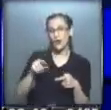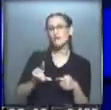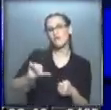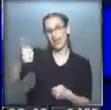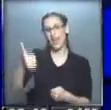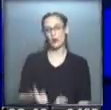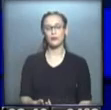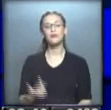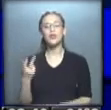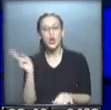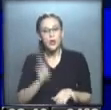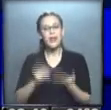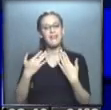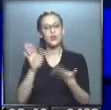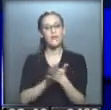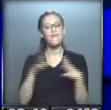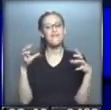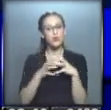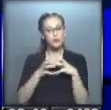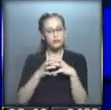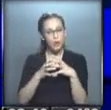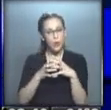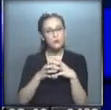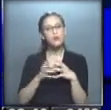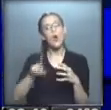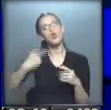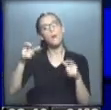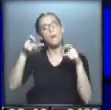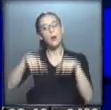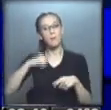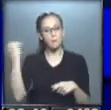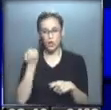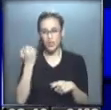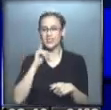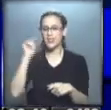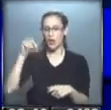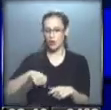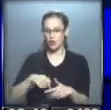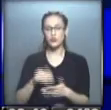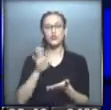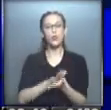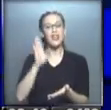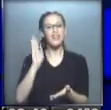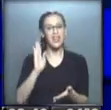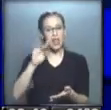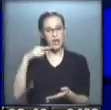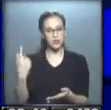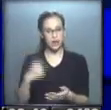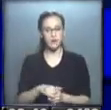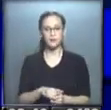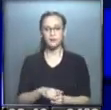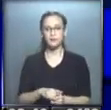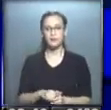US Open. Vamos a volver a hablar de fútbol en este caso para repasar otro de los partidos que se ha dado en la jornada de hoy de la B Nacional. En este